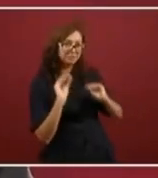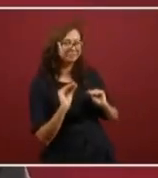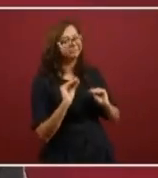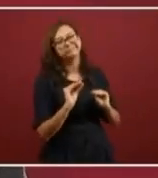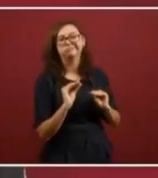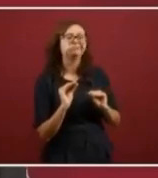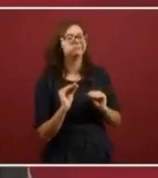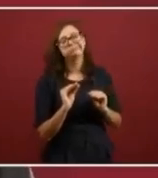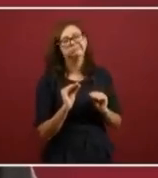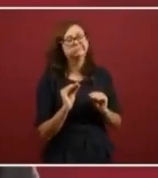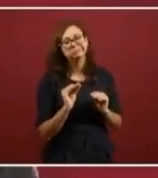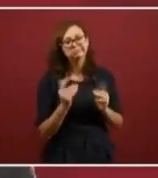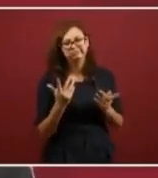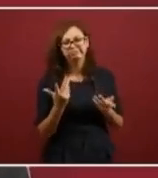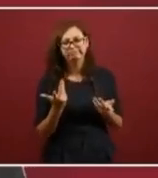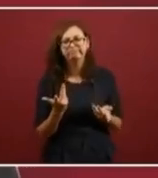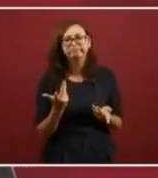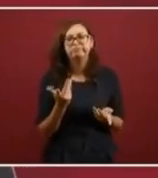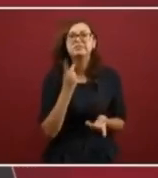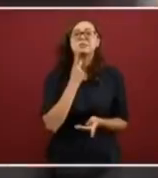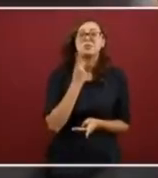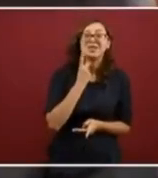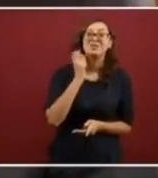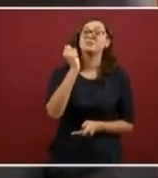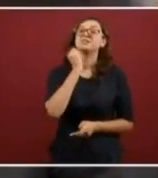los legisladores ya